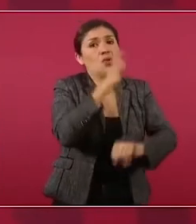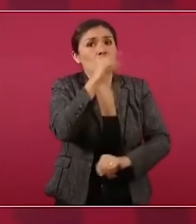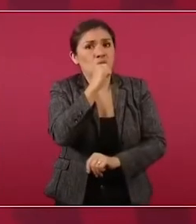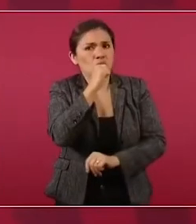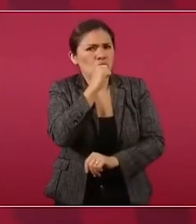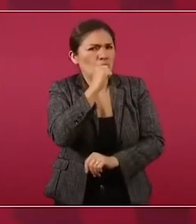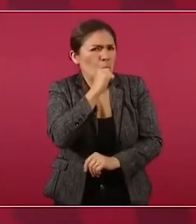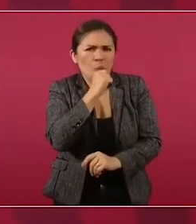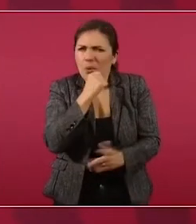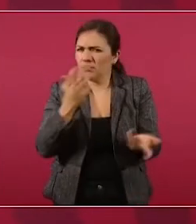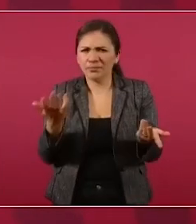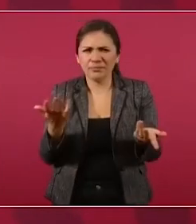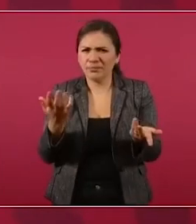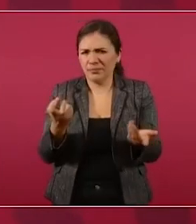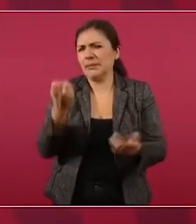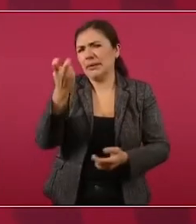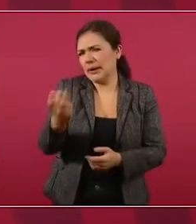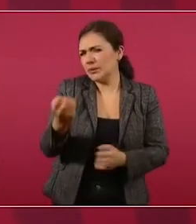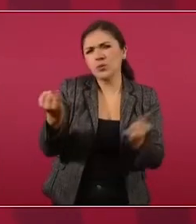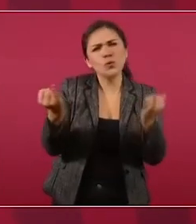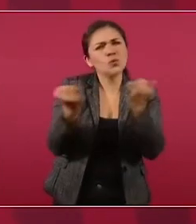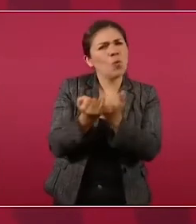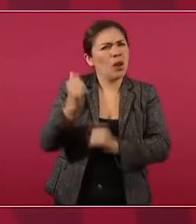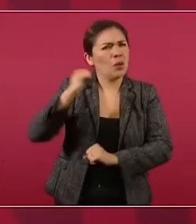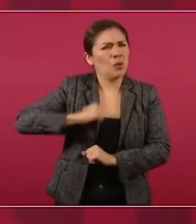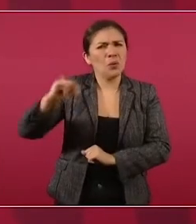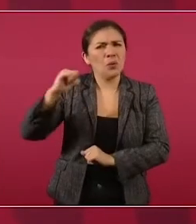Porque eso también se usaba mucho.